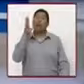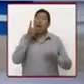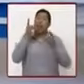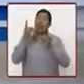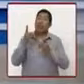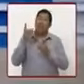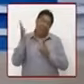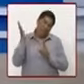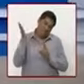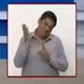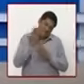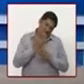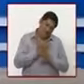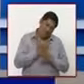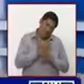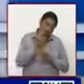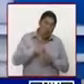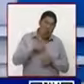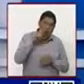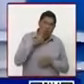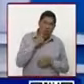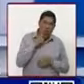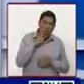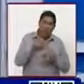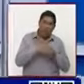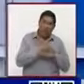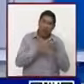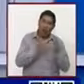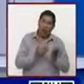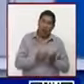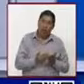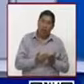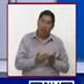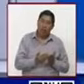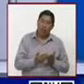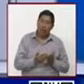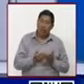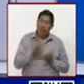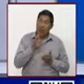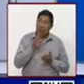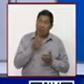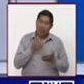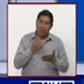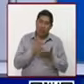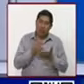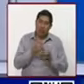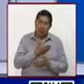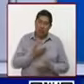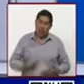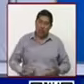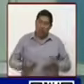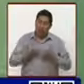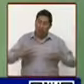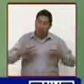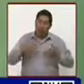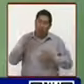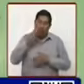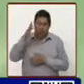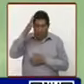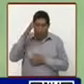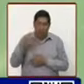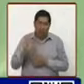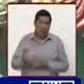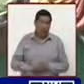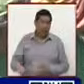Denuncia bullying y acoso sexual en un colegio de la ciudad de La Paz. La denunciada es la presidenta de la Junta Escolar.